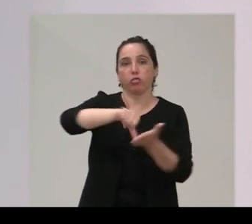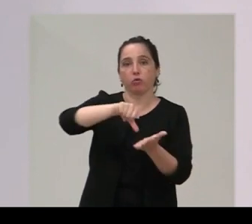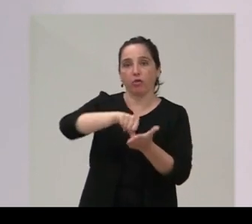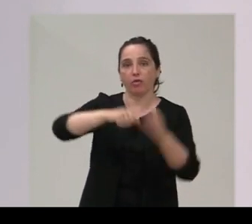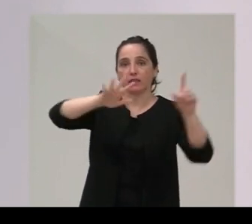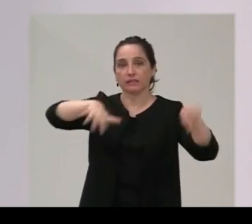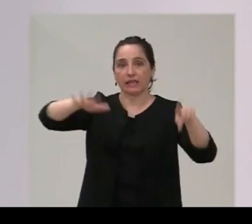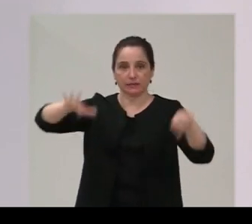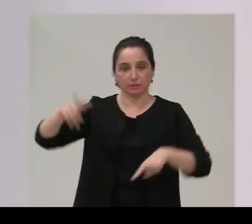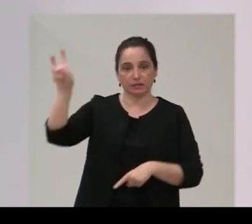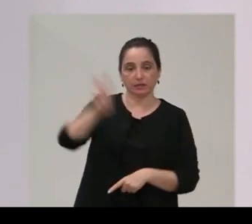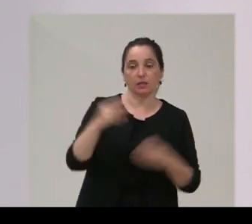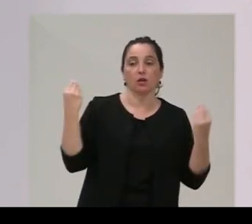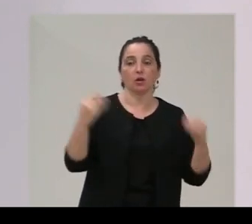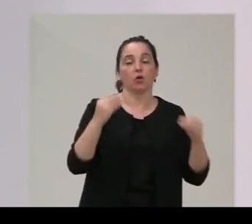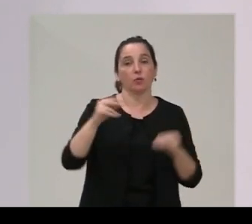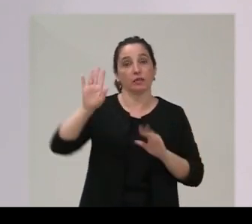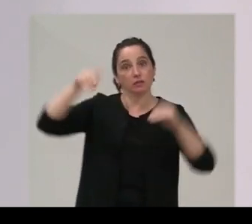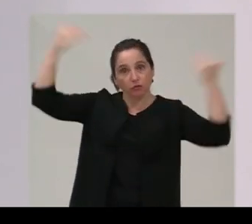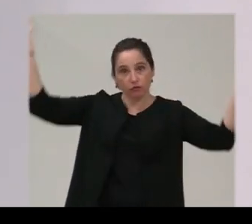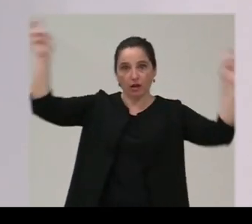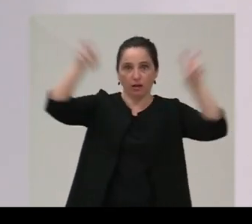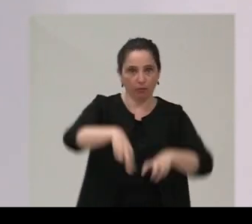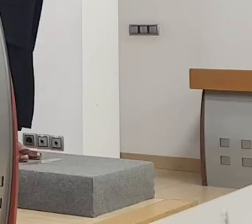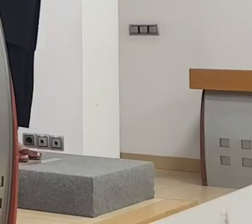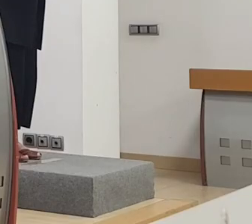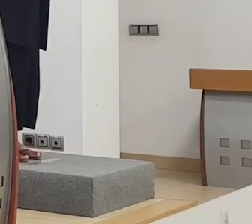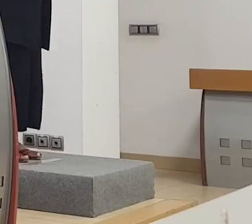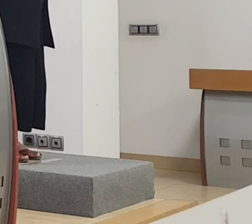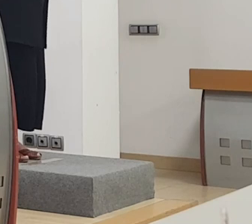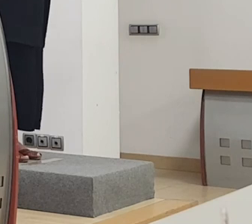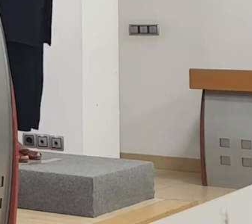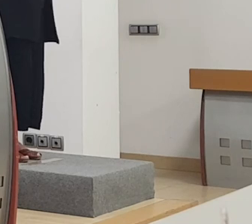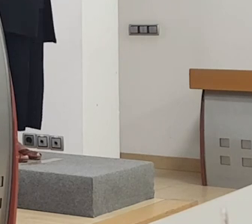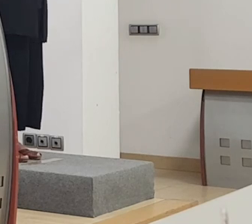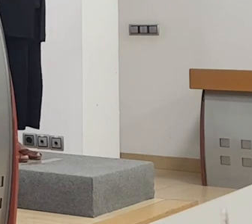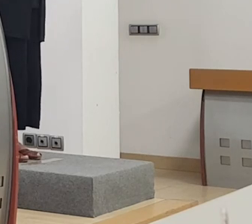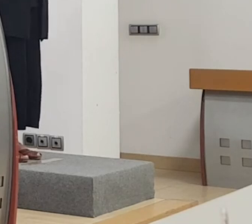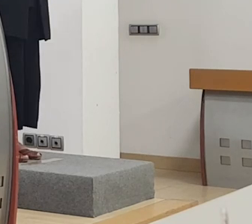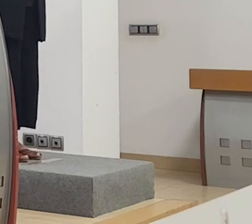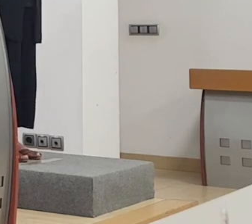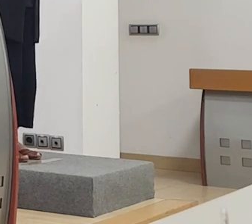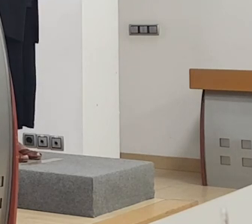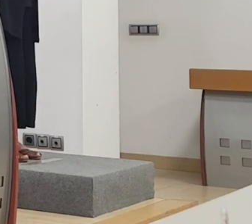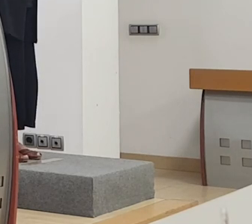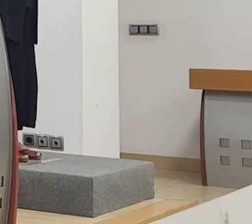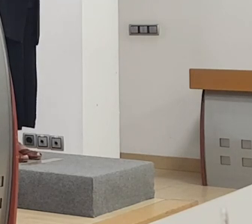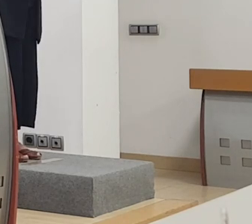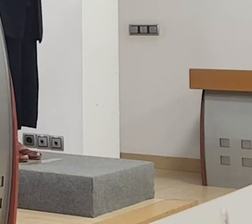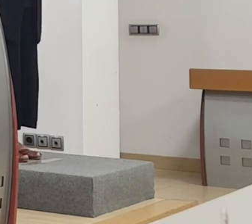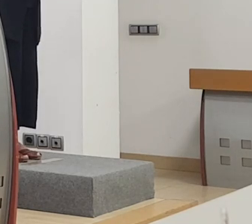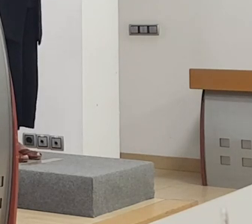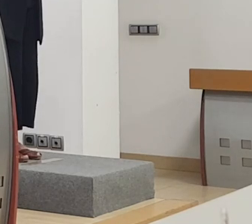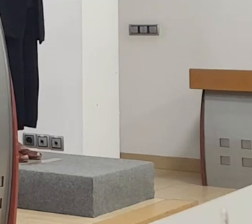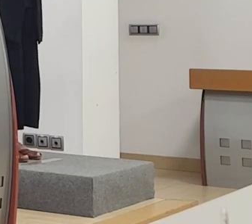durante seis meses a los jóvenes que vengan de otras ciudades otra preocupación de los vecinos de Cueto es el punto limpio de Cueto